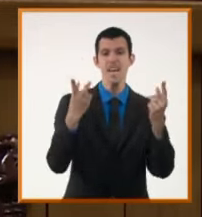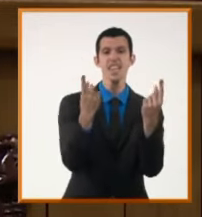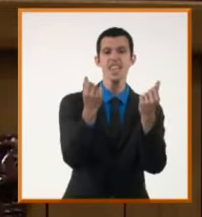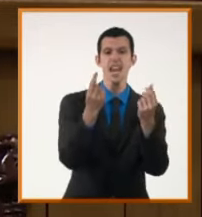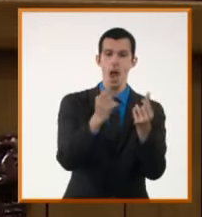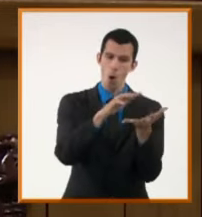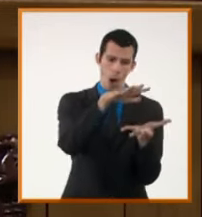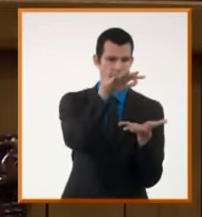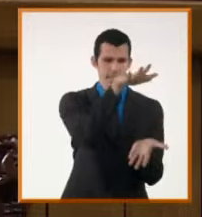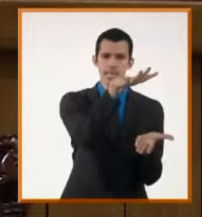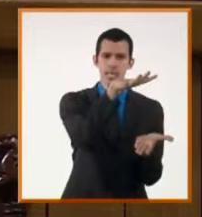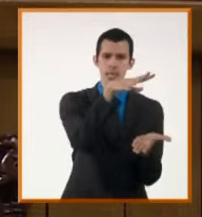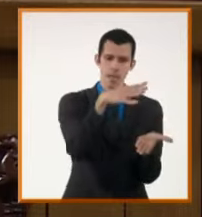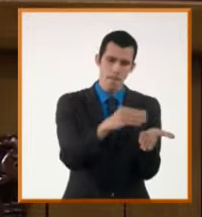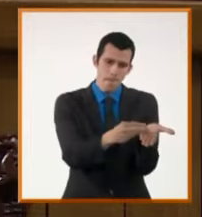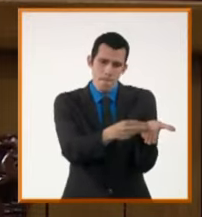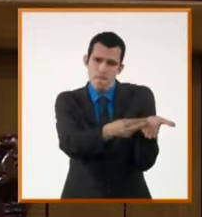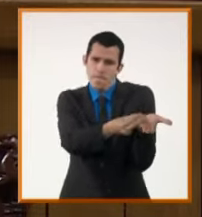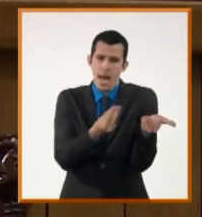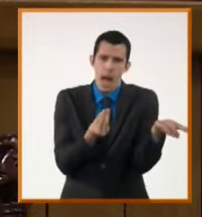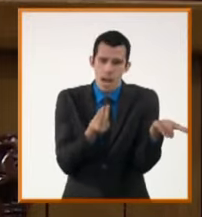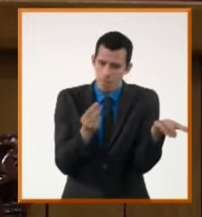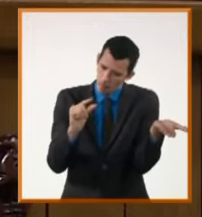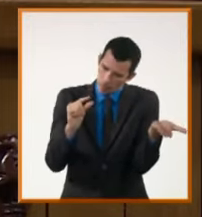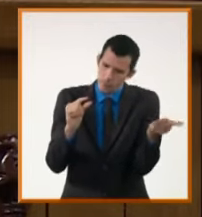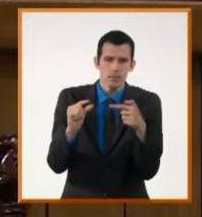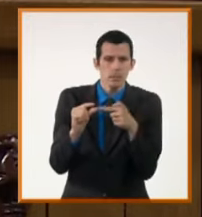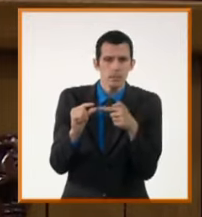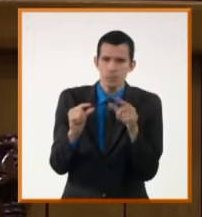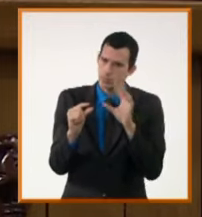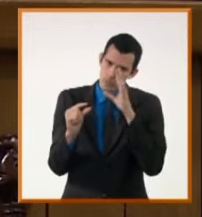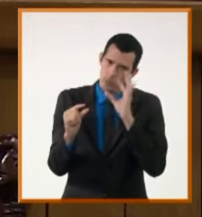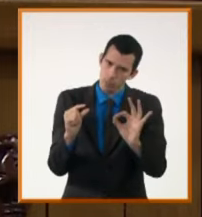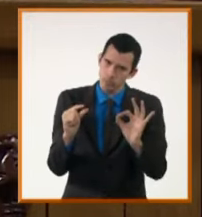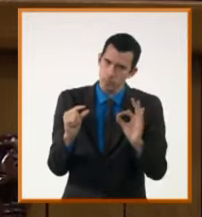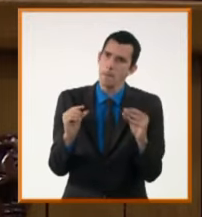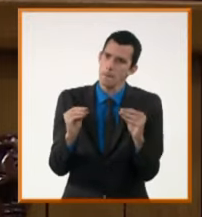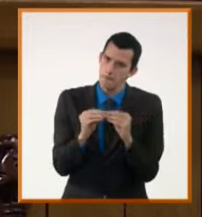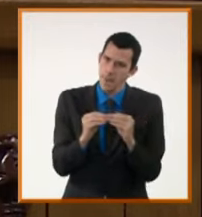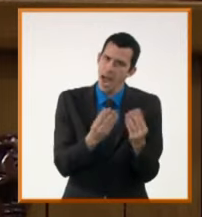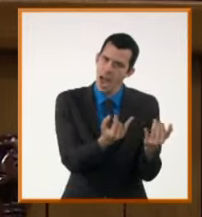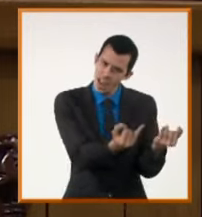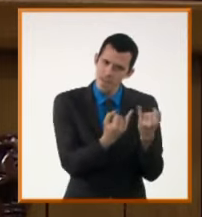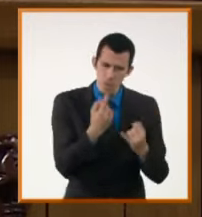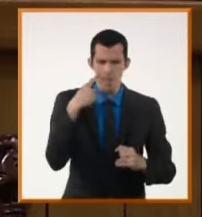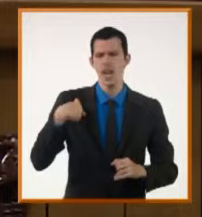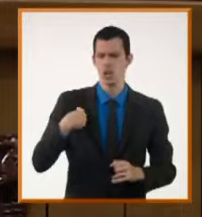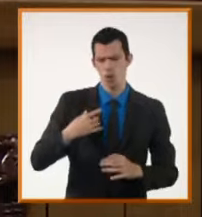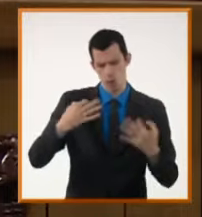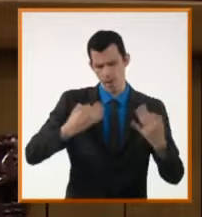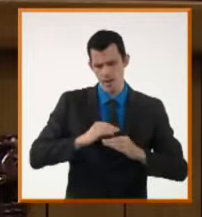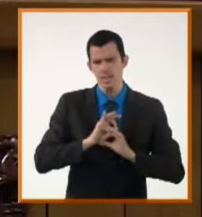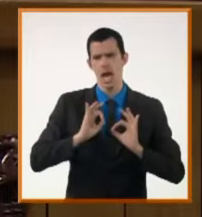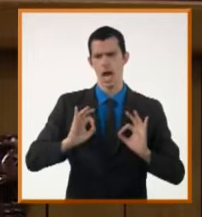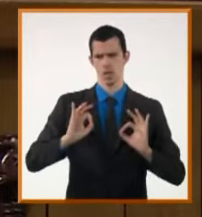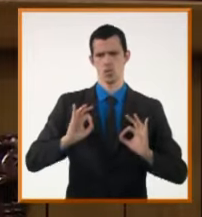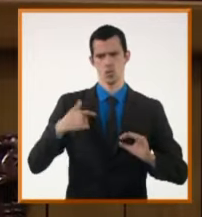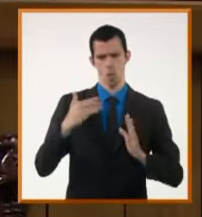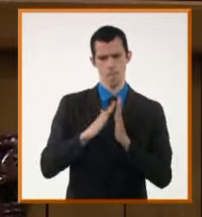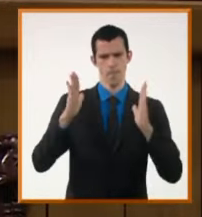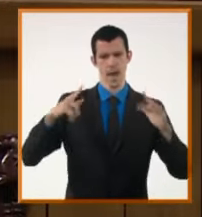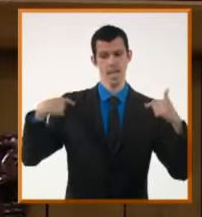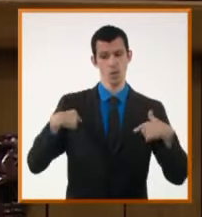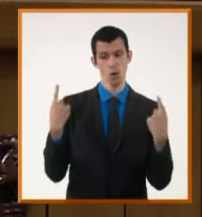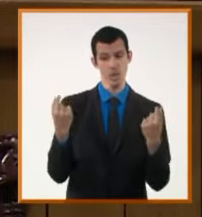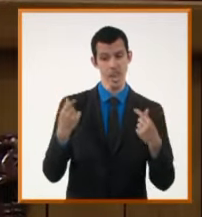sancionar a la persona que tenía la responsabilidad de informar. ¿Y por qué? Es una empresa privada, una